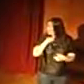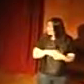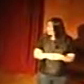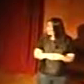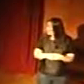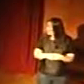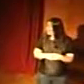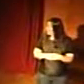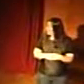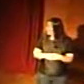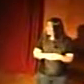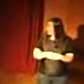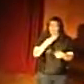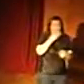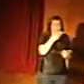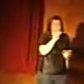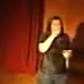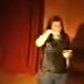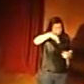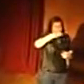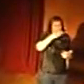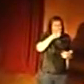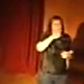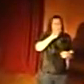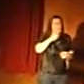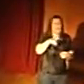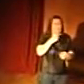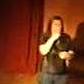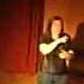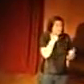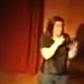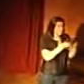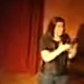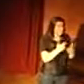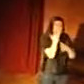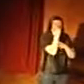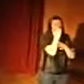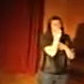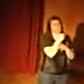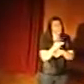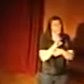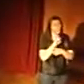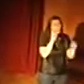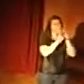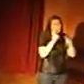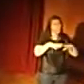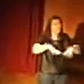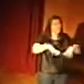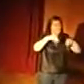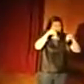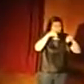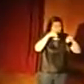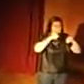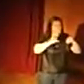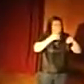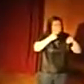vedutista vamos a decirlo así o el pintor de de vistas monumentales que realmente les iba a decir revoluciona